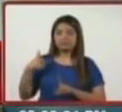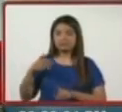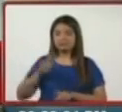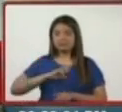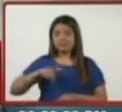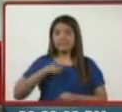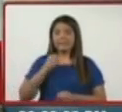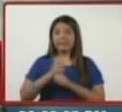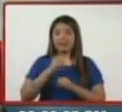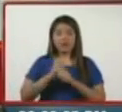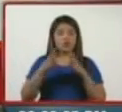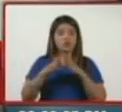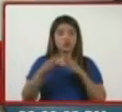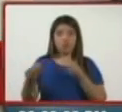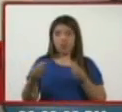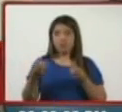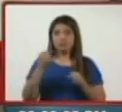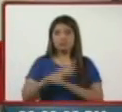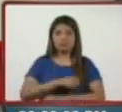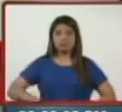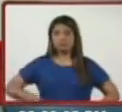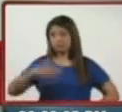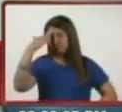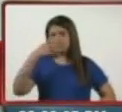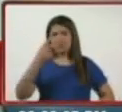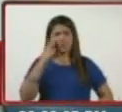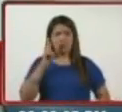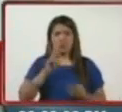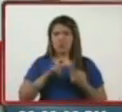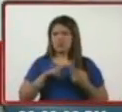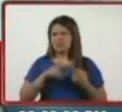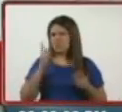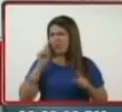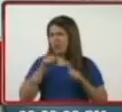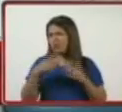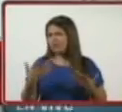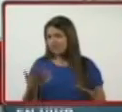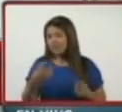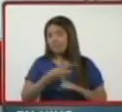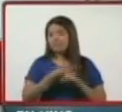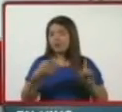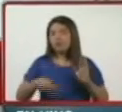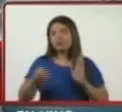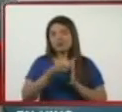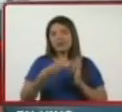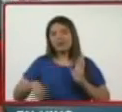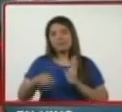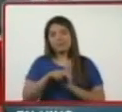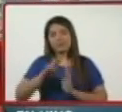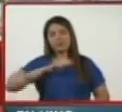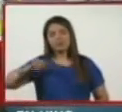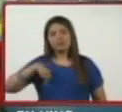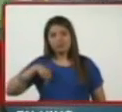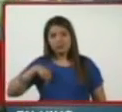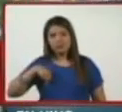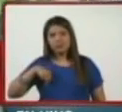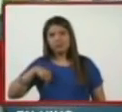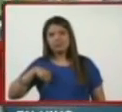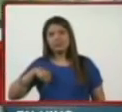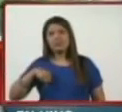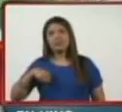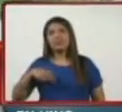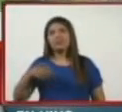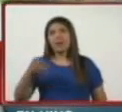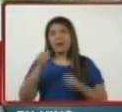operando nuestros efectivos. Desconocemos cuáles eran las intenciones, pero nuevamente insisto, a nosotros nos están esperando en los